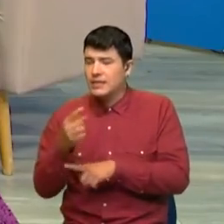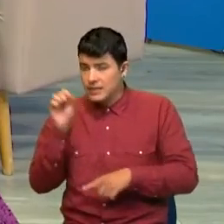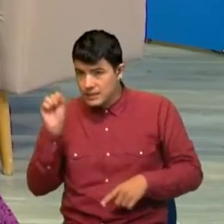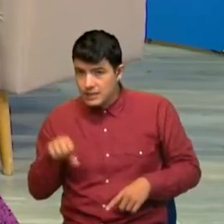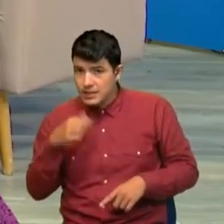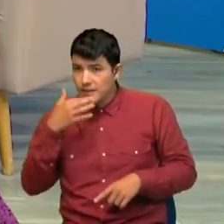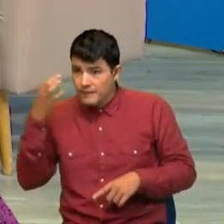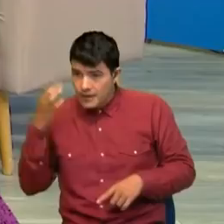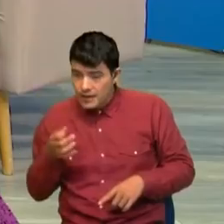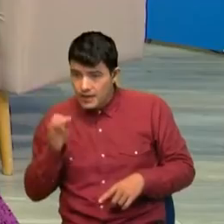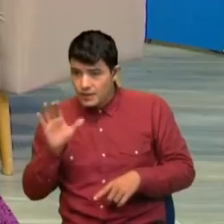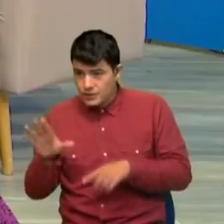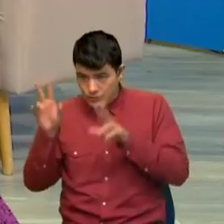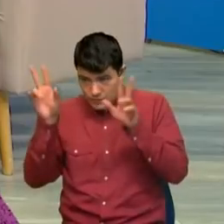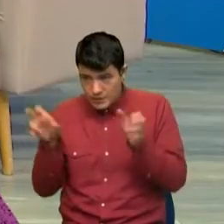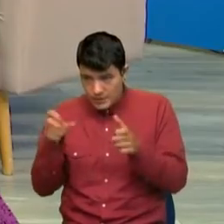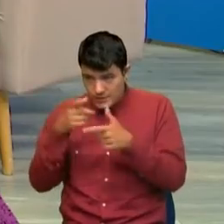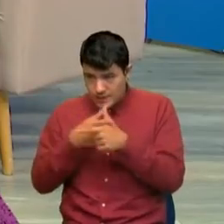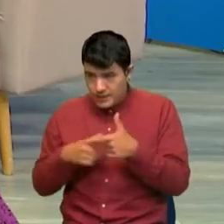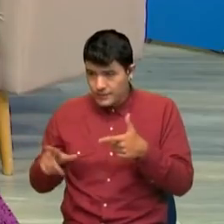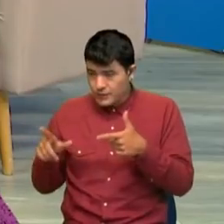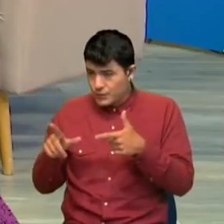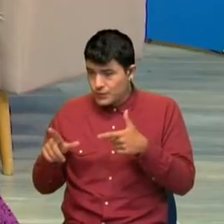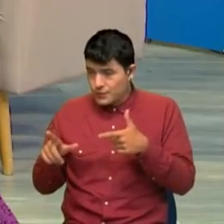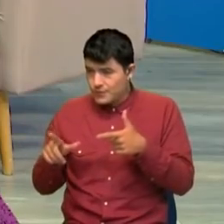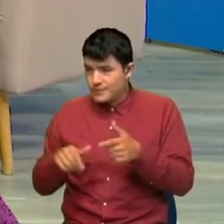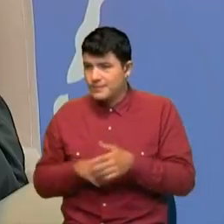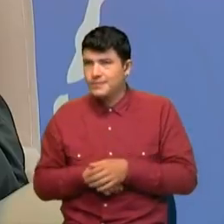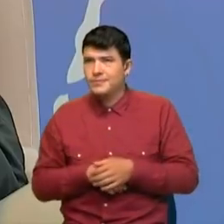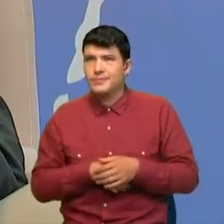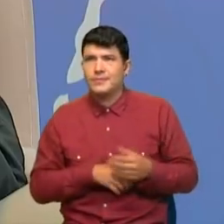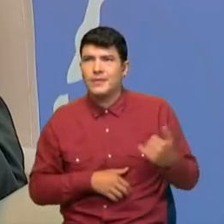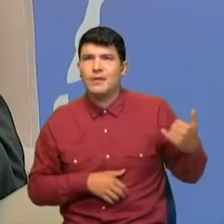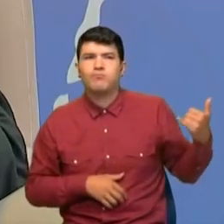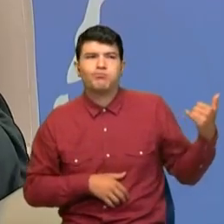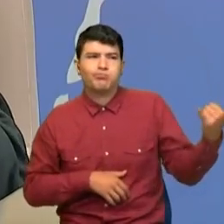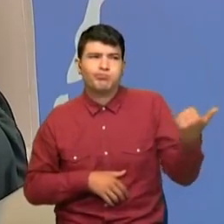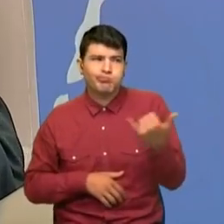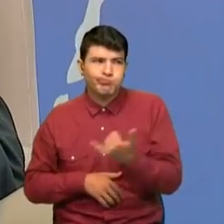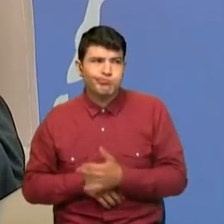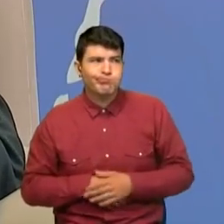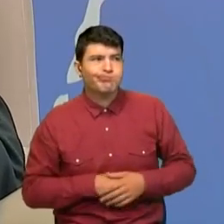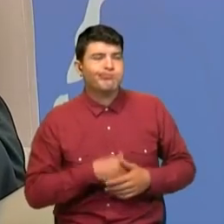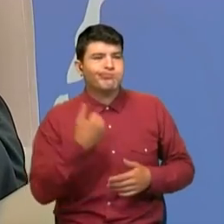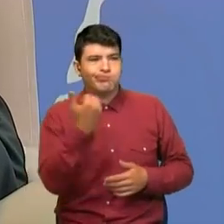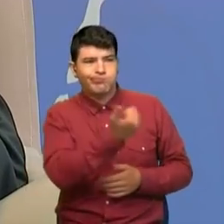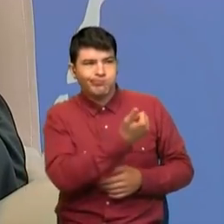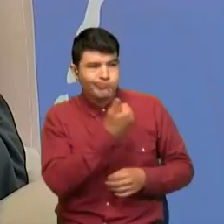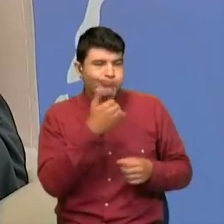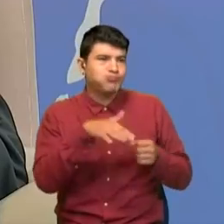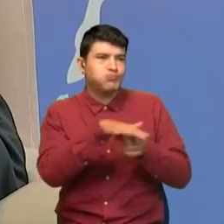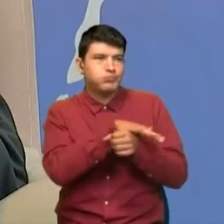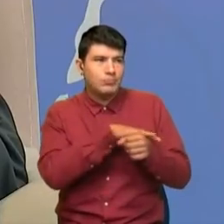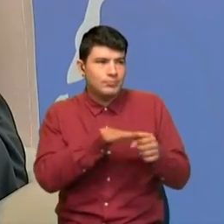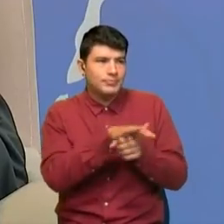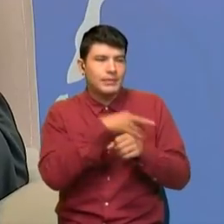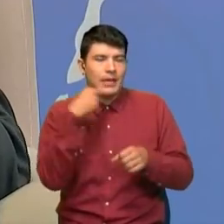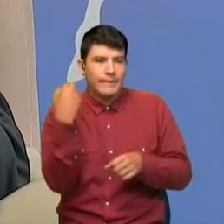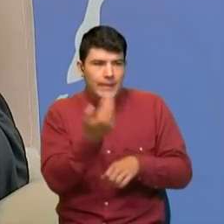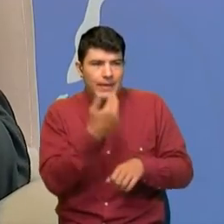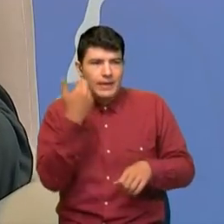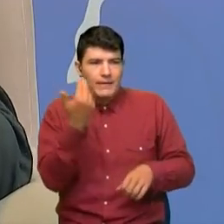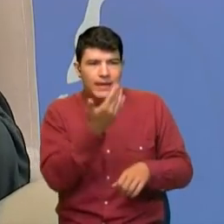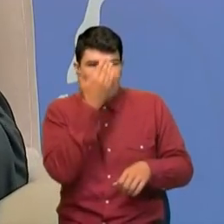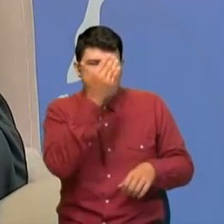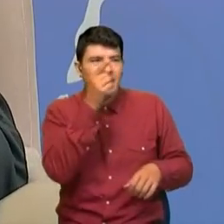este tema de los desenglobes? Se presenta bastante, es una situación muy común frente al tema